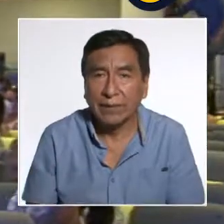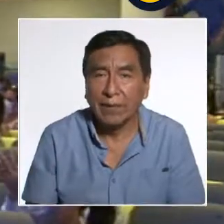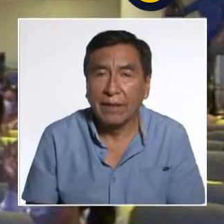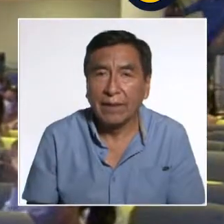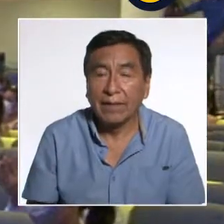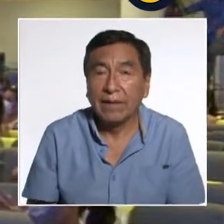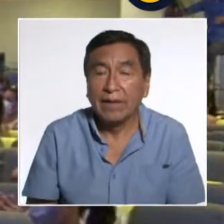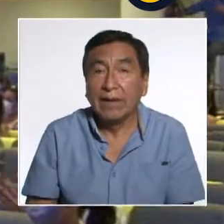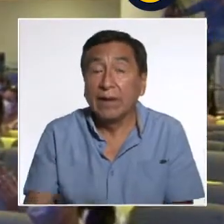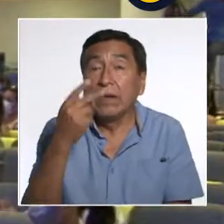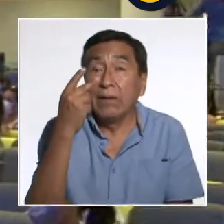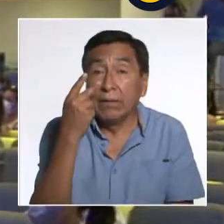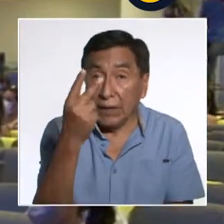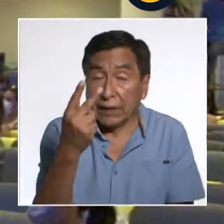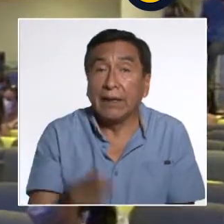Fíjate,